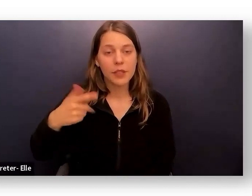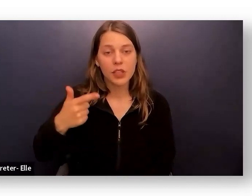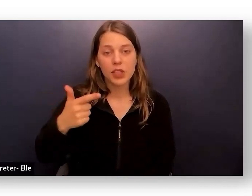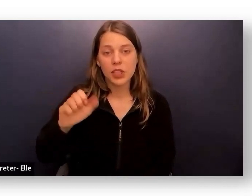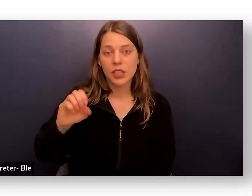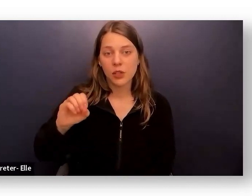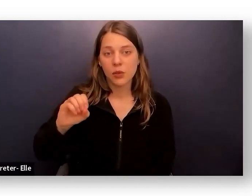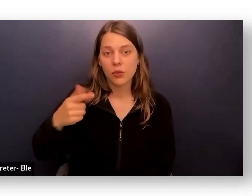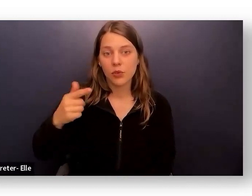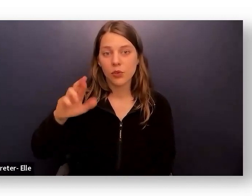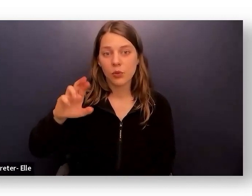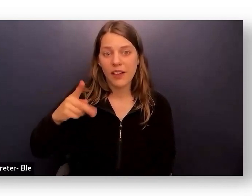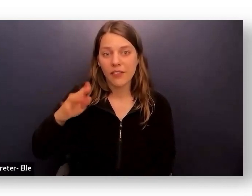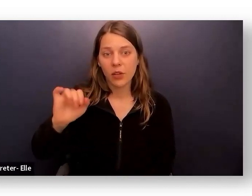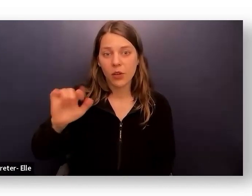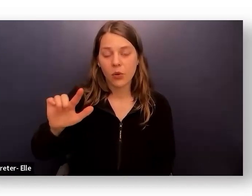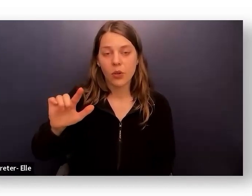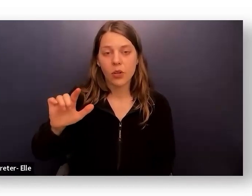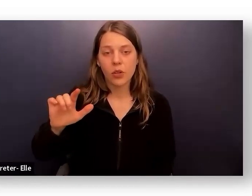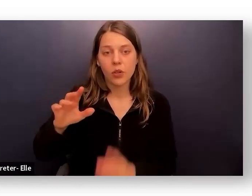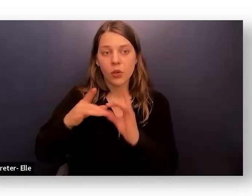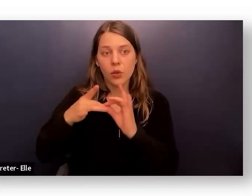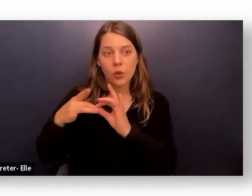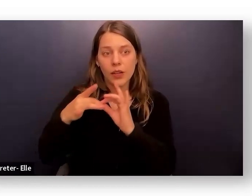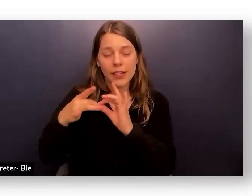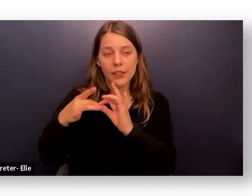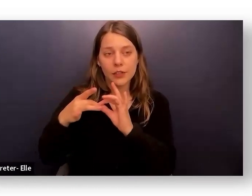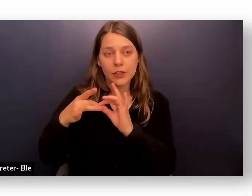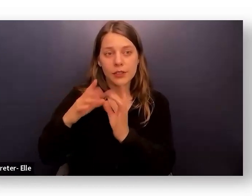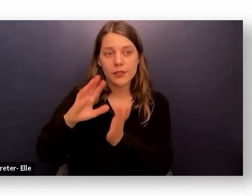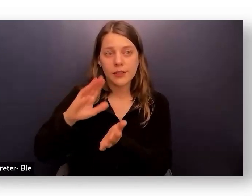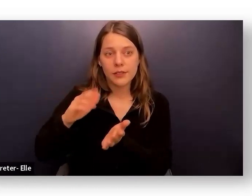incluyendo GAC, la área de